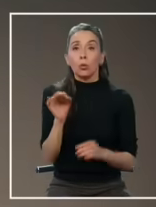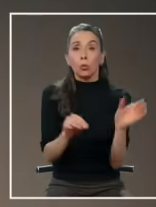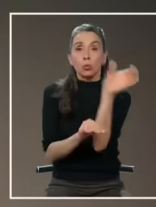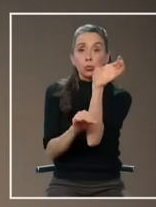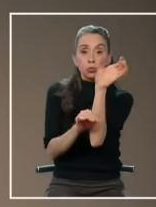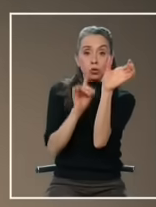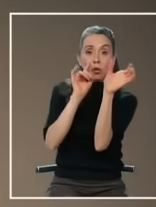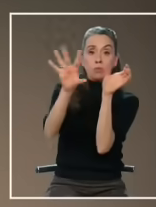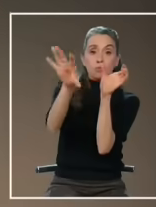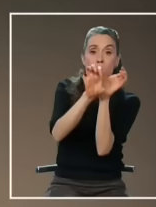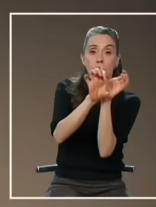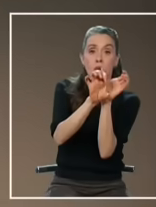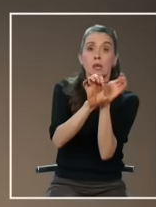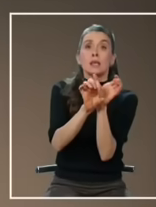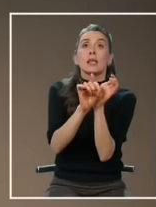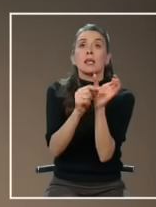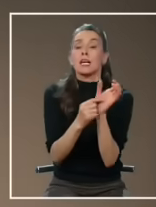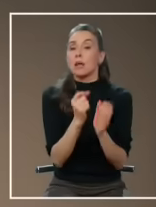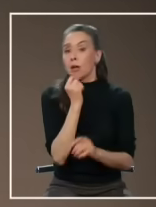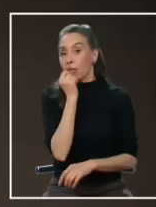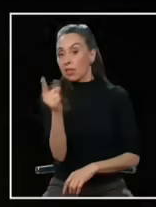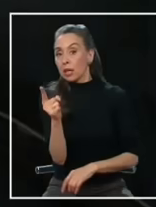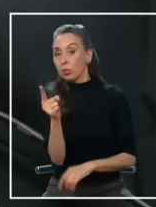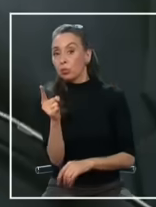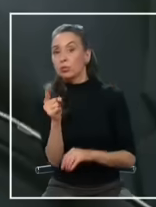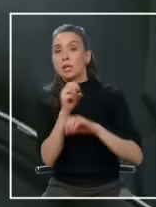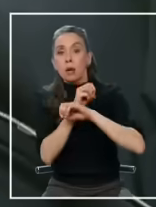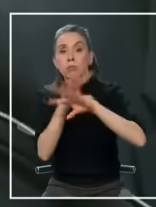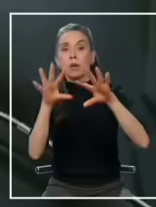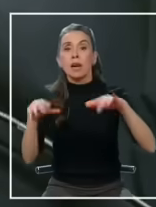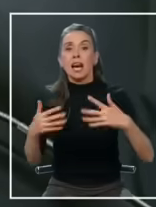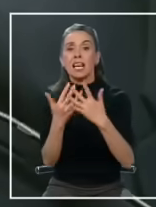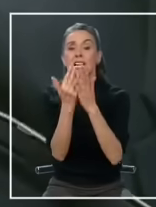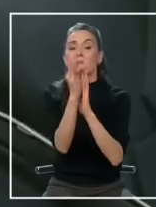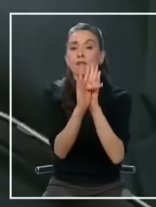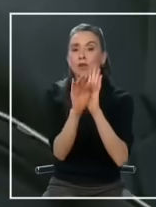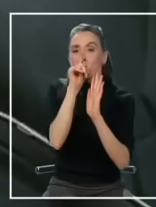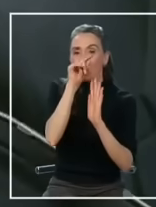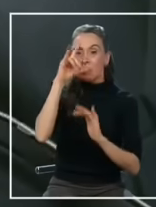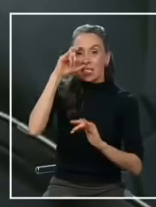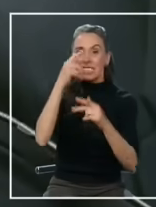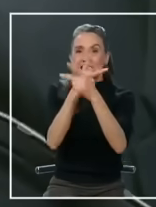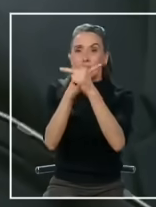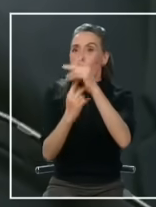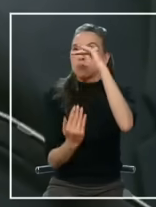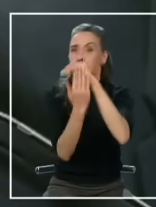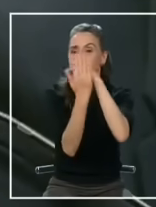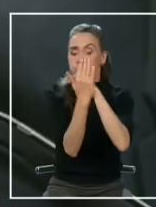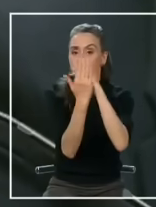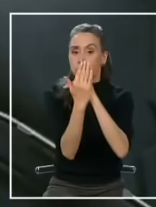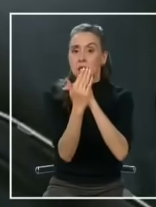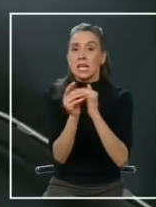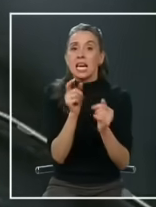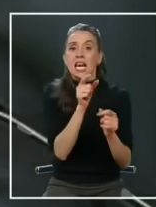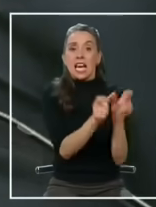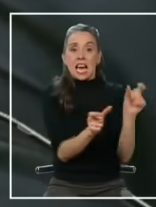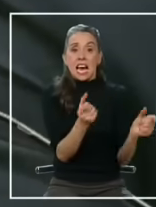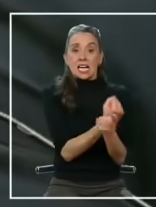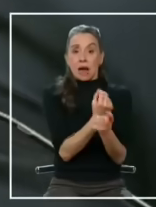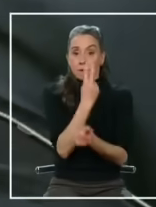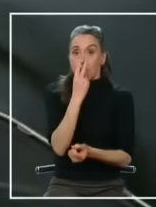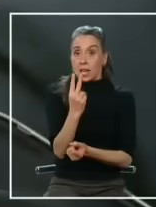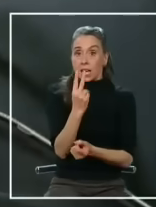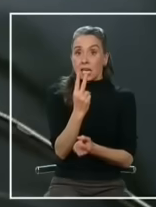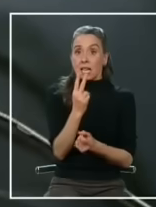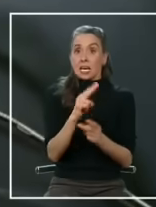son alertados por esta denuncia que comenzó a circular por redes sociales. Ahí se alertan y comienzan, ¿no es cierto?,